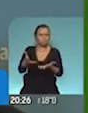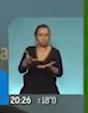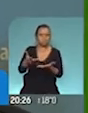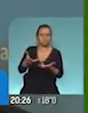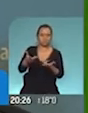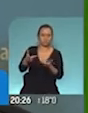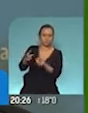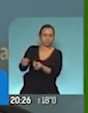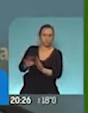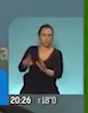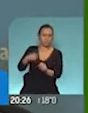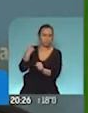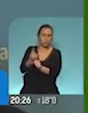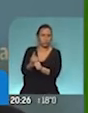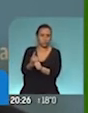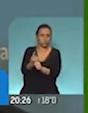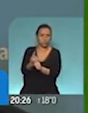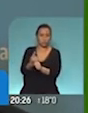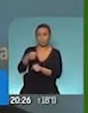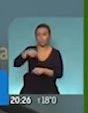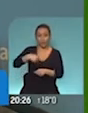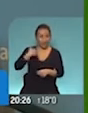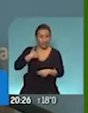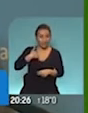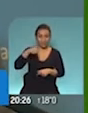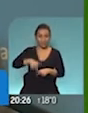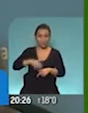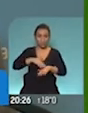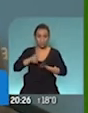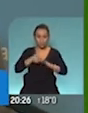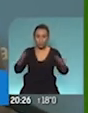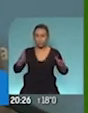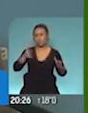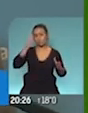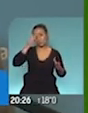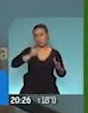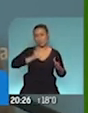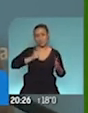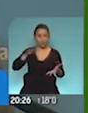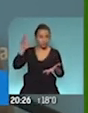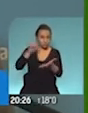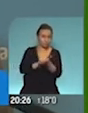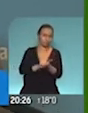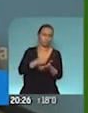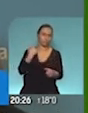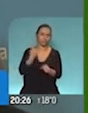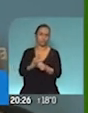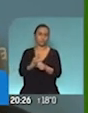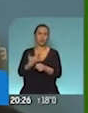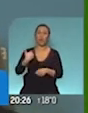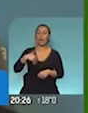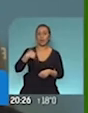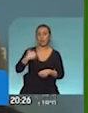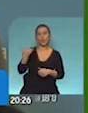pueblo argentino y también por la clase política para que no se pueda volver a presentar y no vuelva a ser parte de la política en nuestro país. Sí, eso